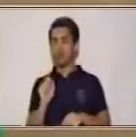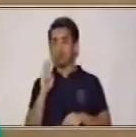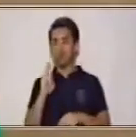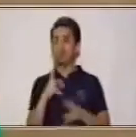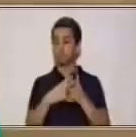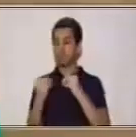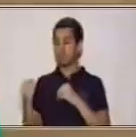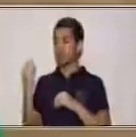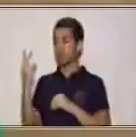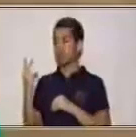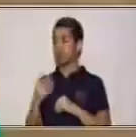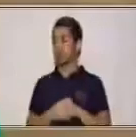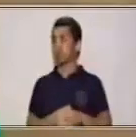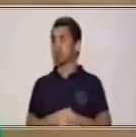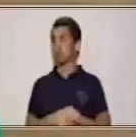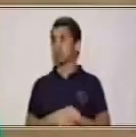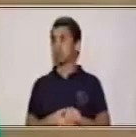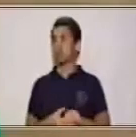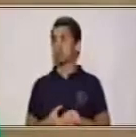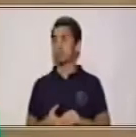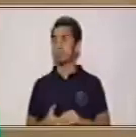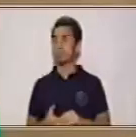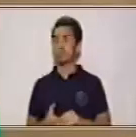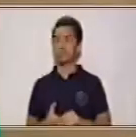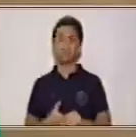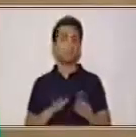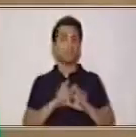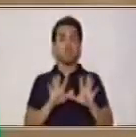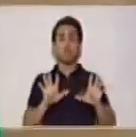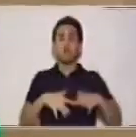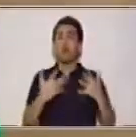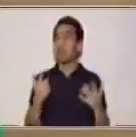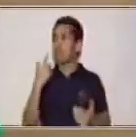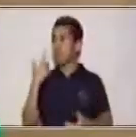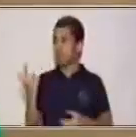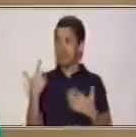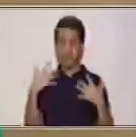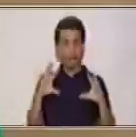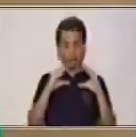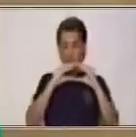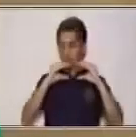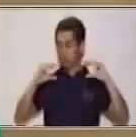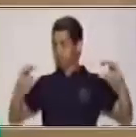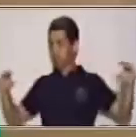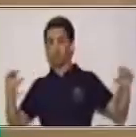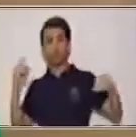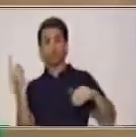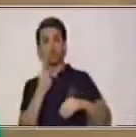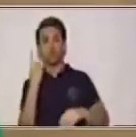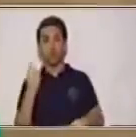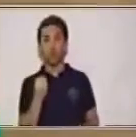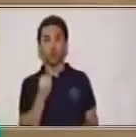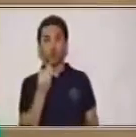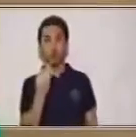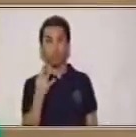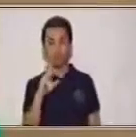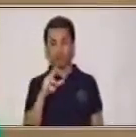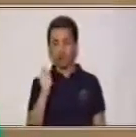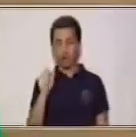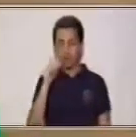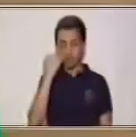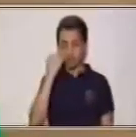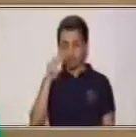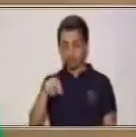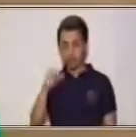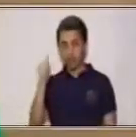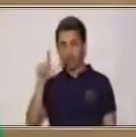2. Y terminamos de esta manera. Aquí ya tenemos solo números racionales. Tenemos 40 más